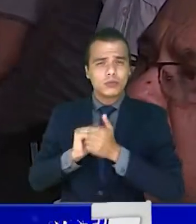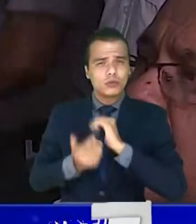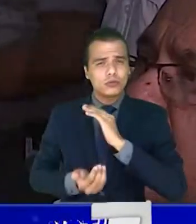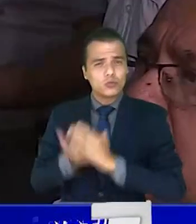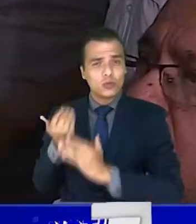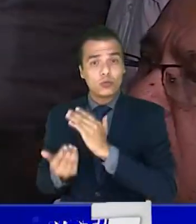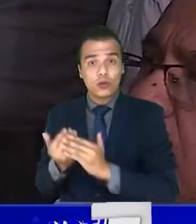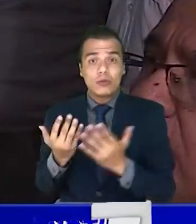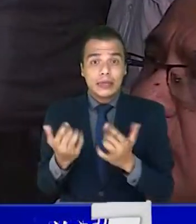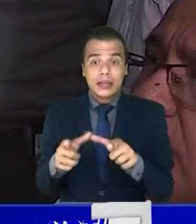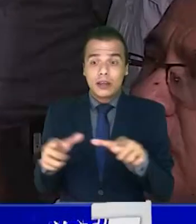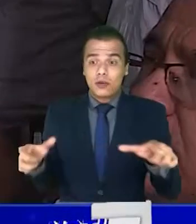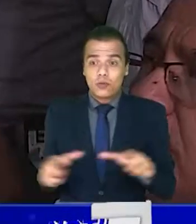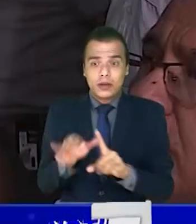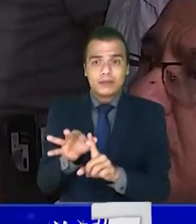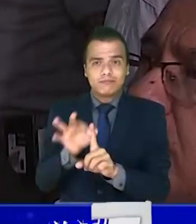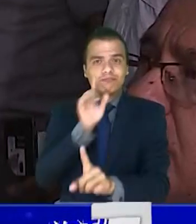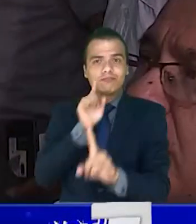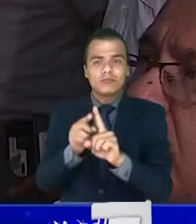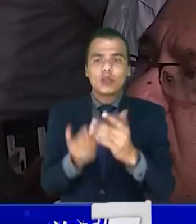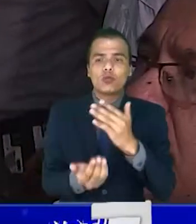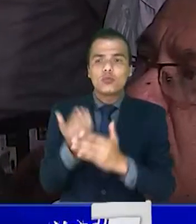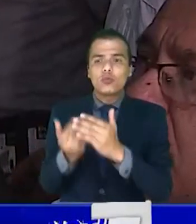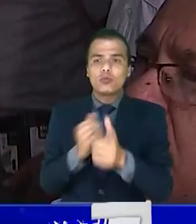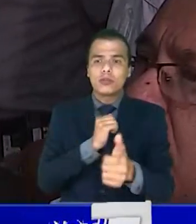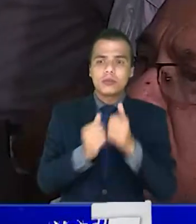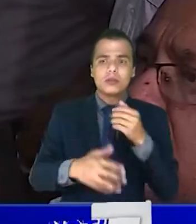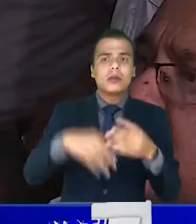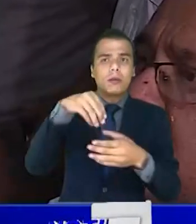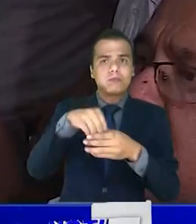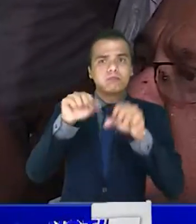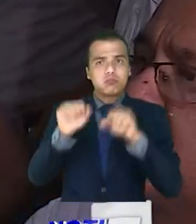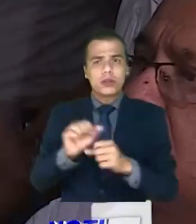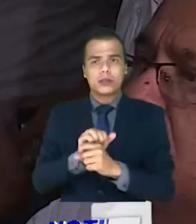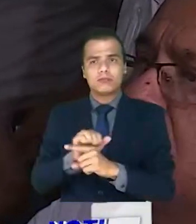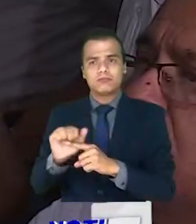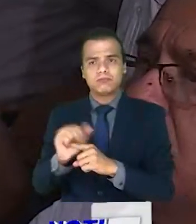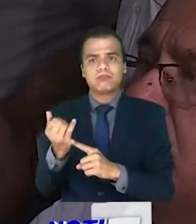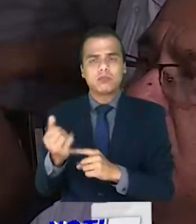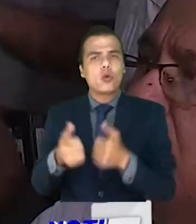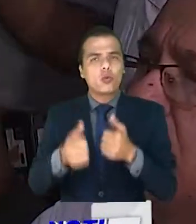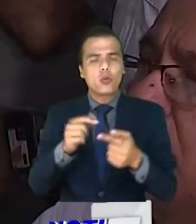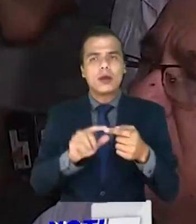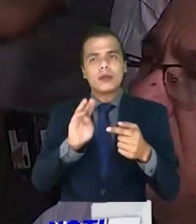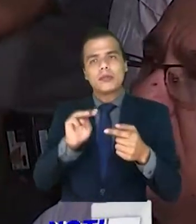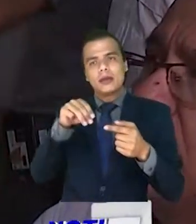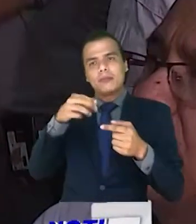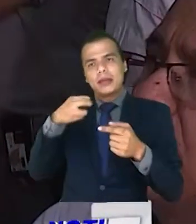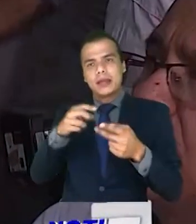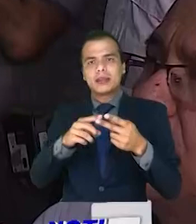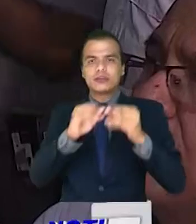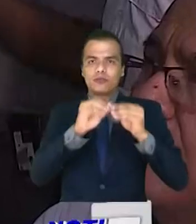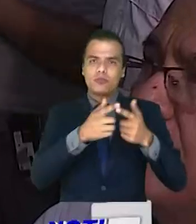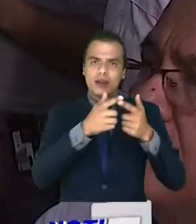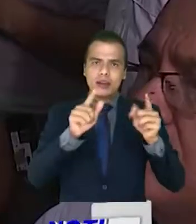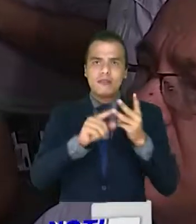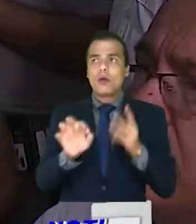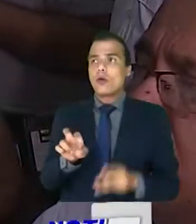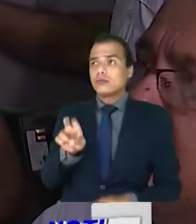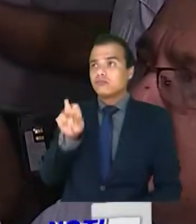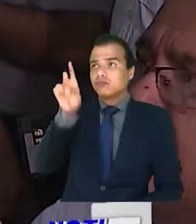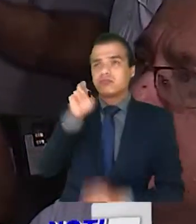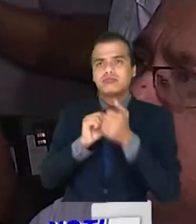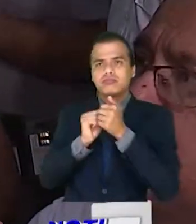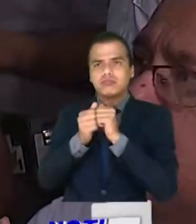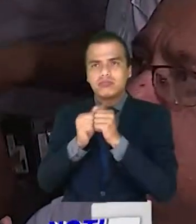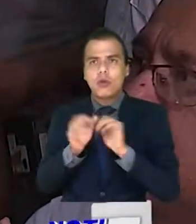queremos que haya una unidad deportiva para ellos, para esos jóvenes que les gusta el BMX, el freestyle, que les gusta